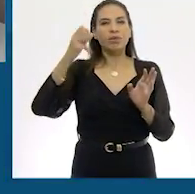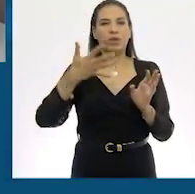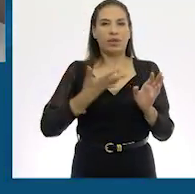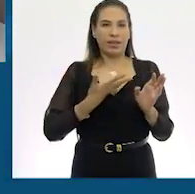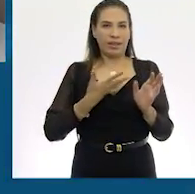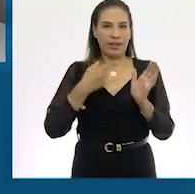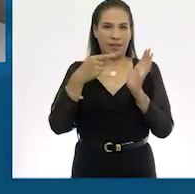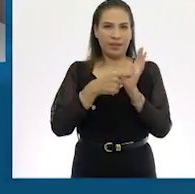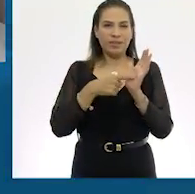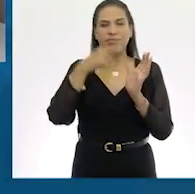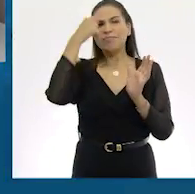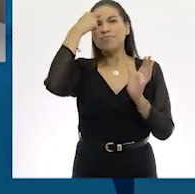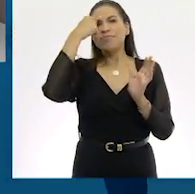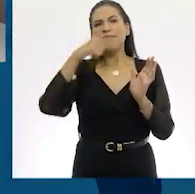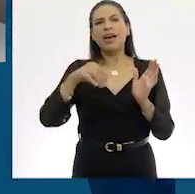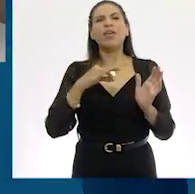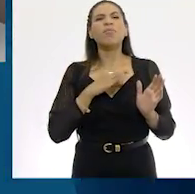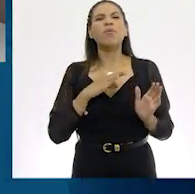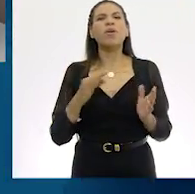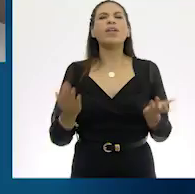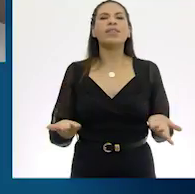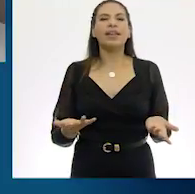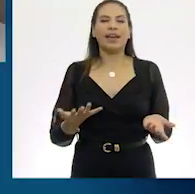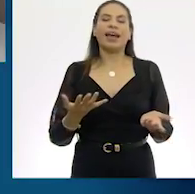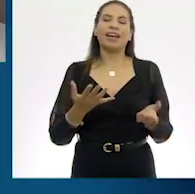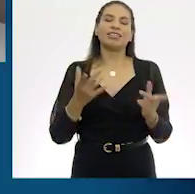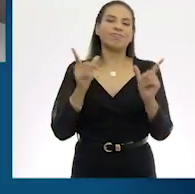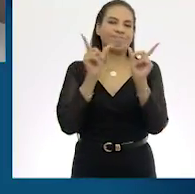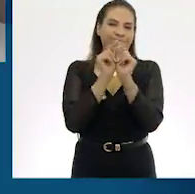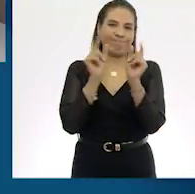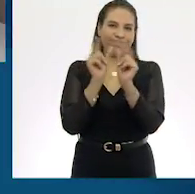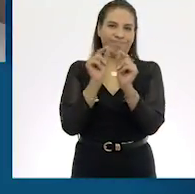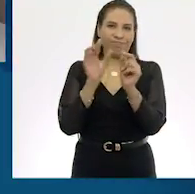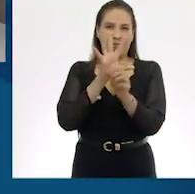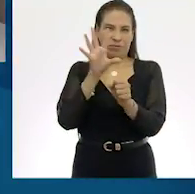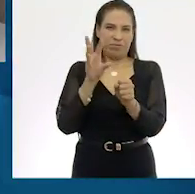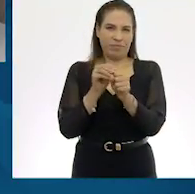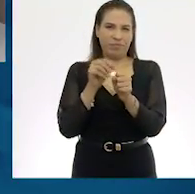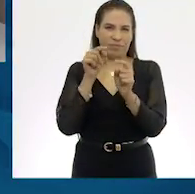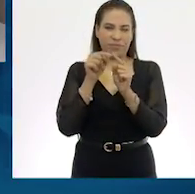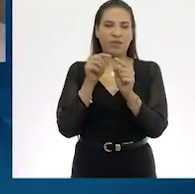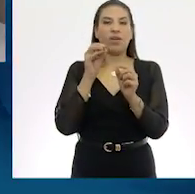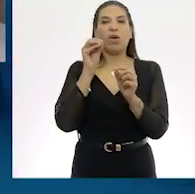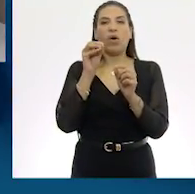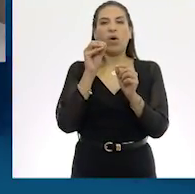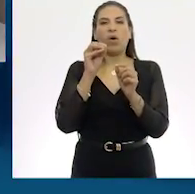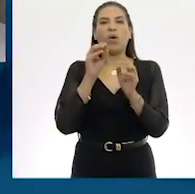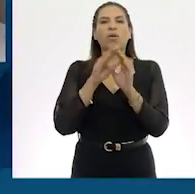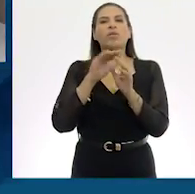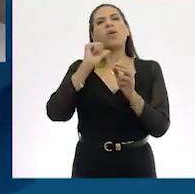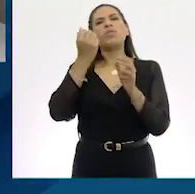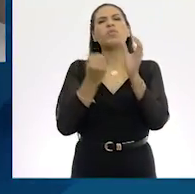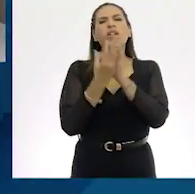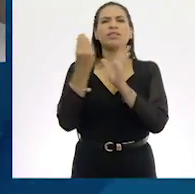abordan para así poder llegar a conclusiones e introducir nuevas ideas.